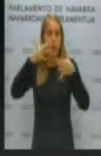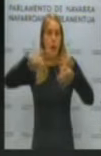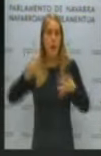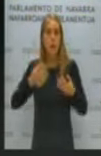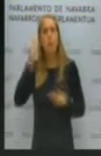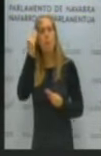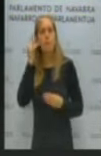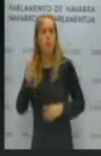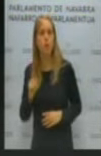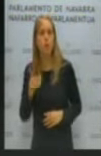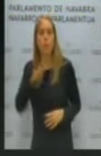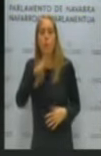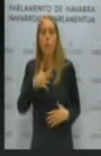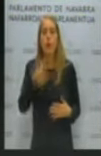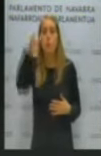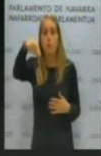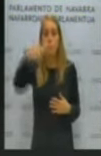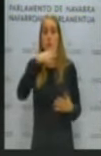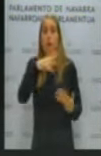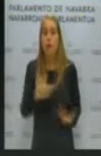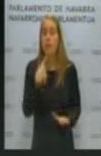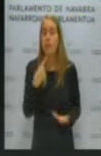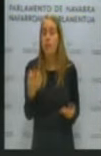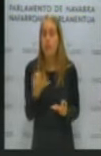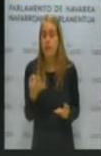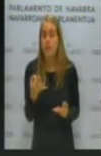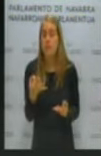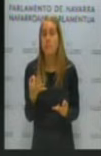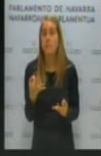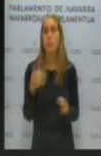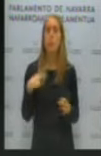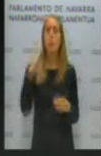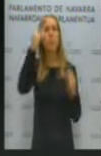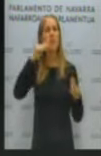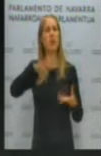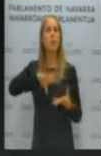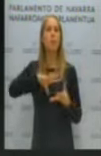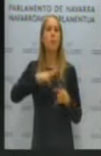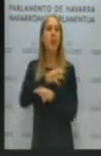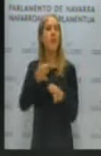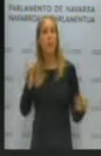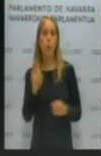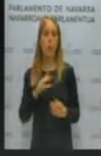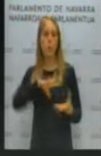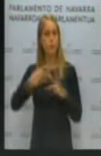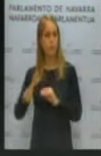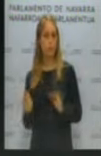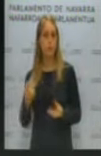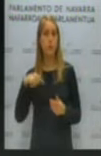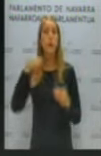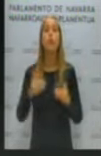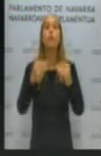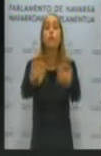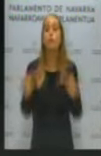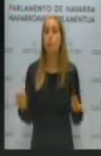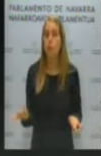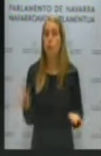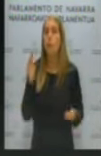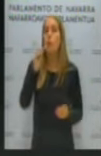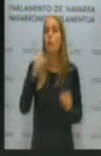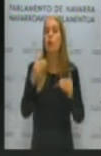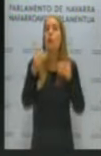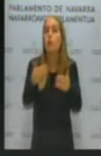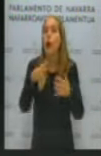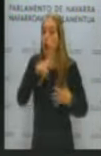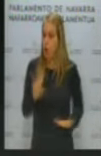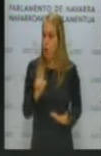porque ustedes ahora va y dicen pues que no lo ven adecuado en este momento. Y en otro momento, pues sería la pregunta, en este